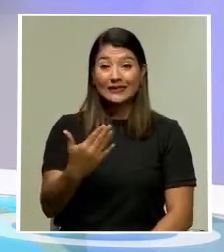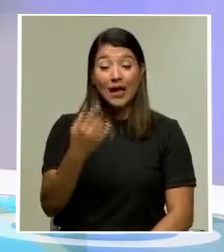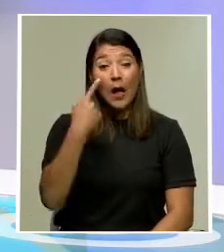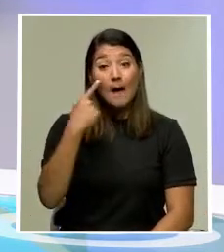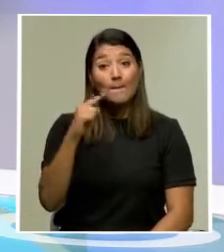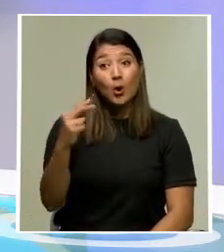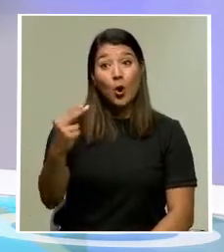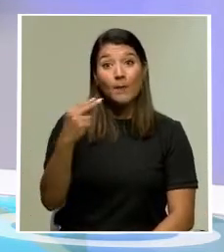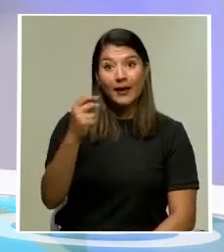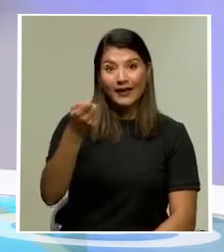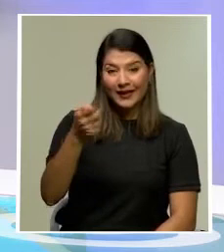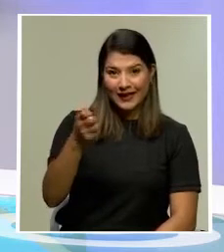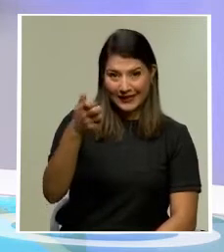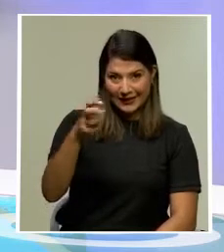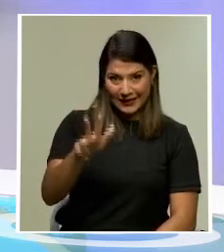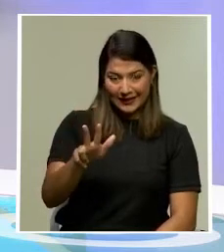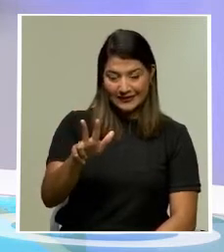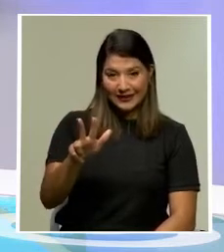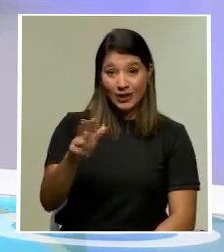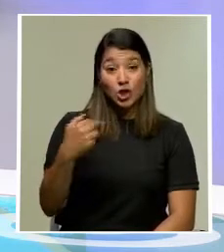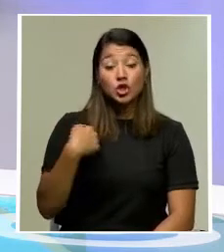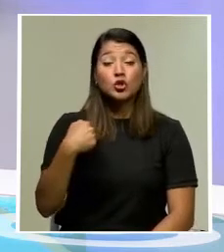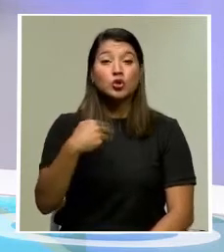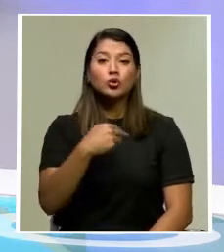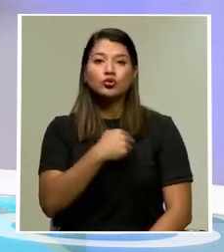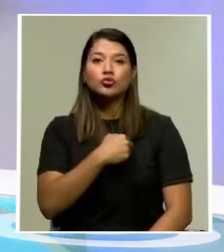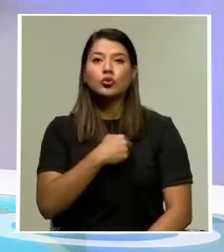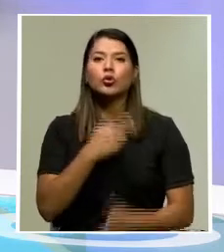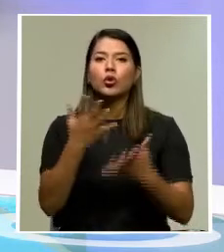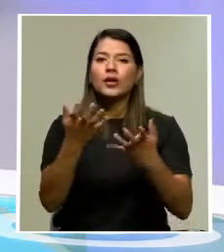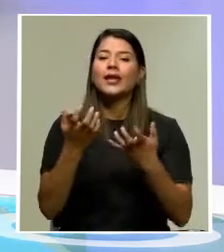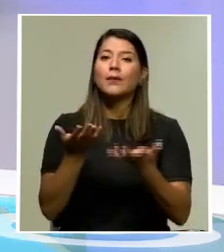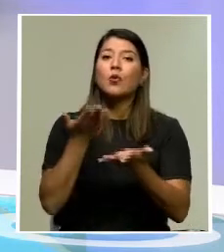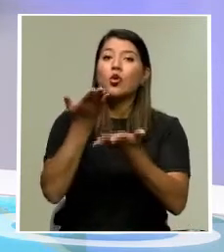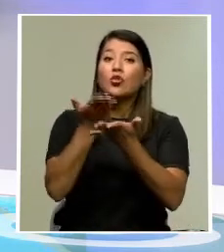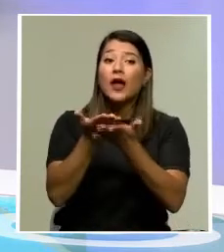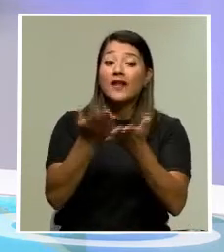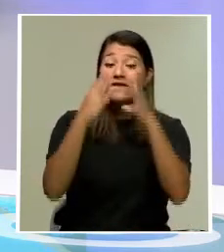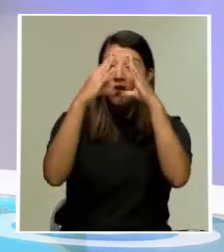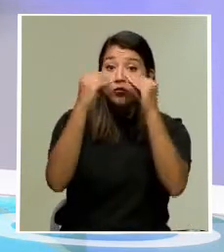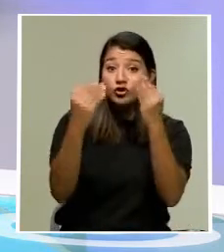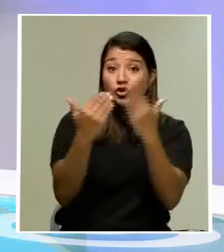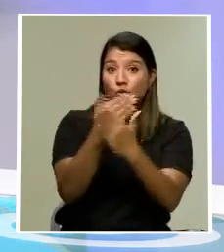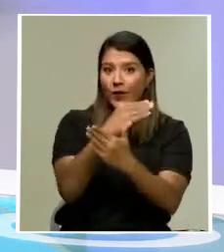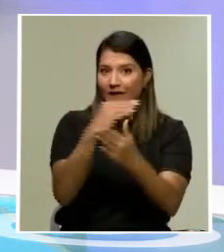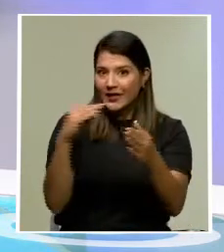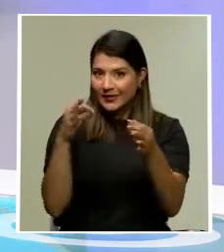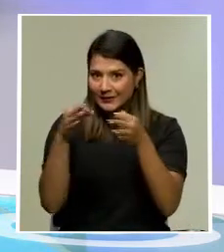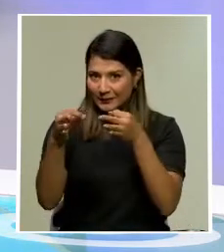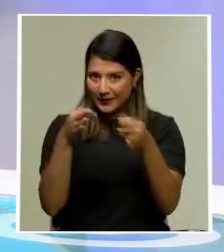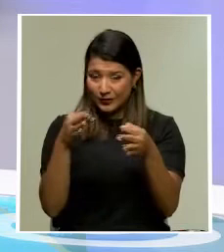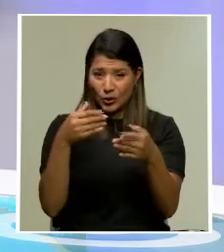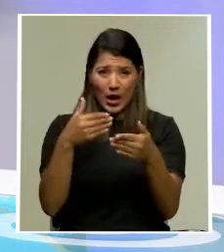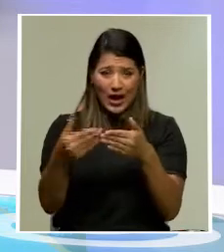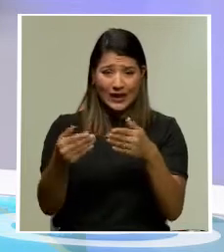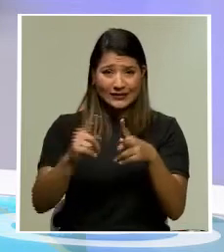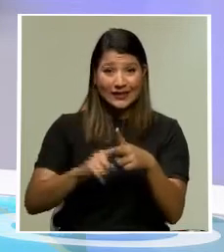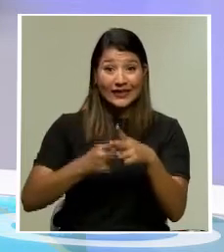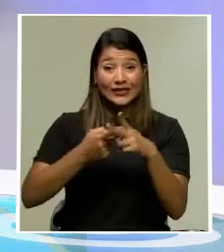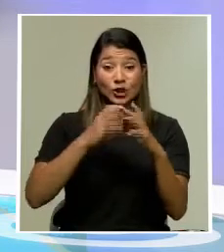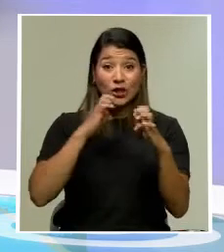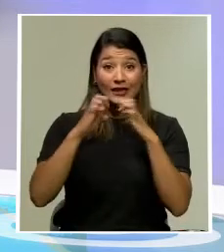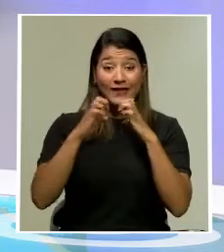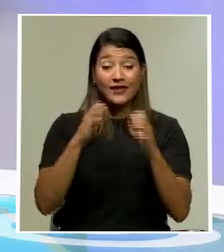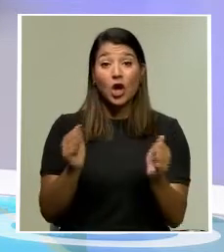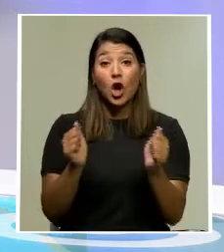por informarse con Canal 13. Apostamos por ofrecerle actualidad y contexto. En unos minutos voy a